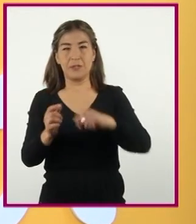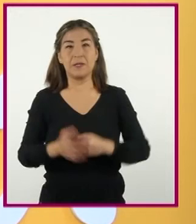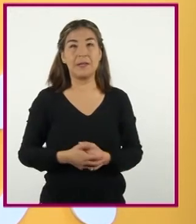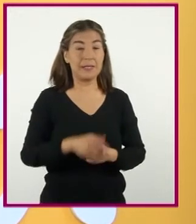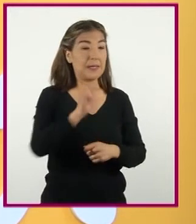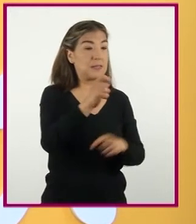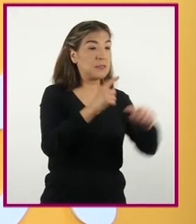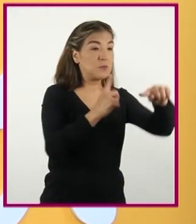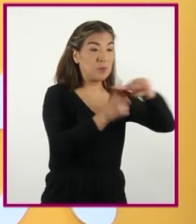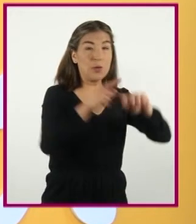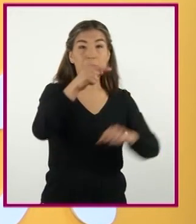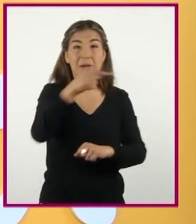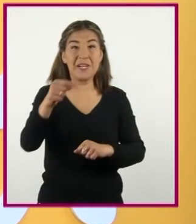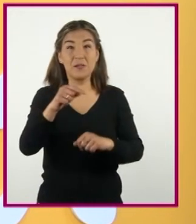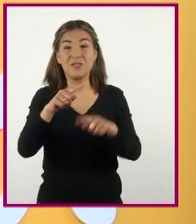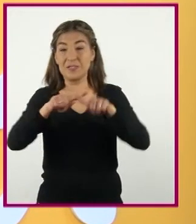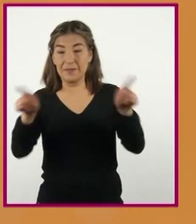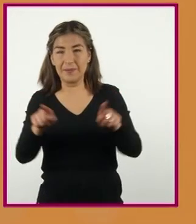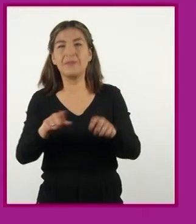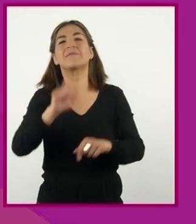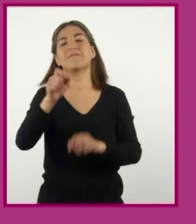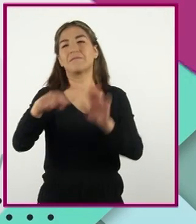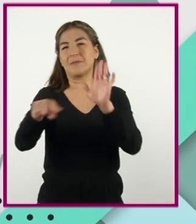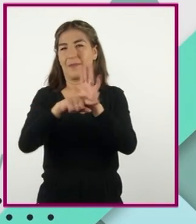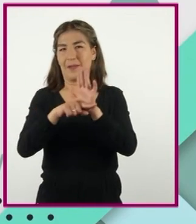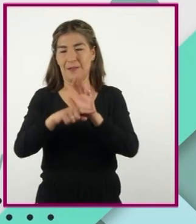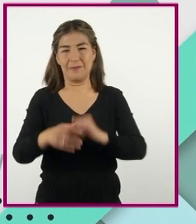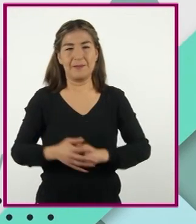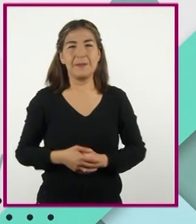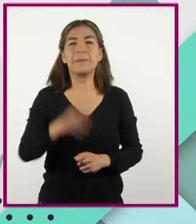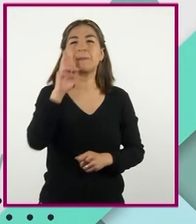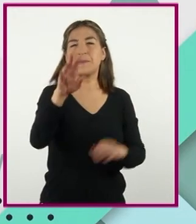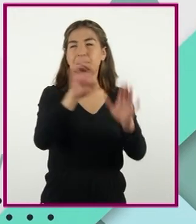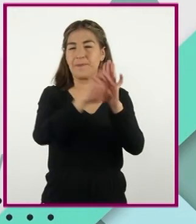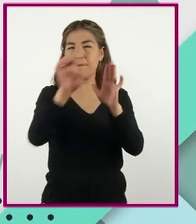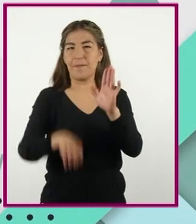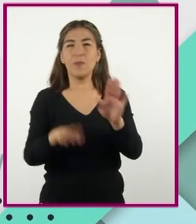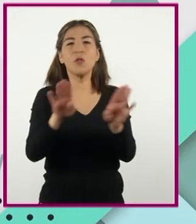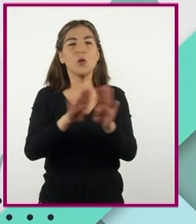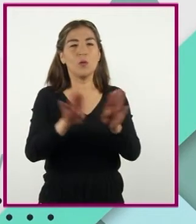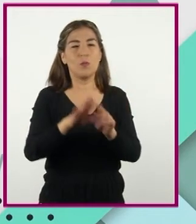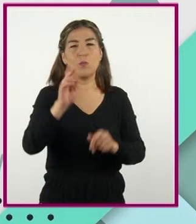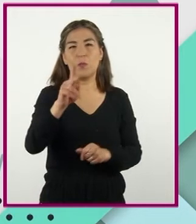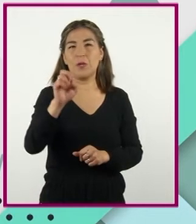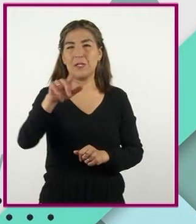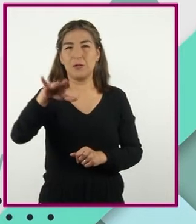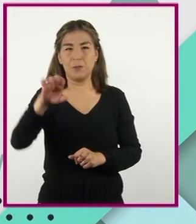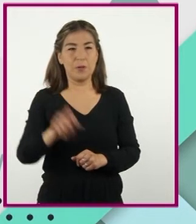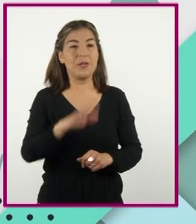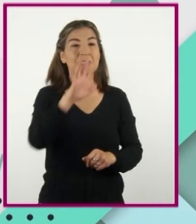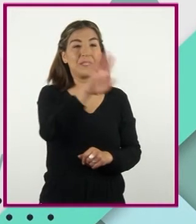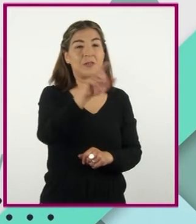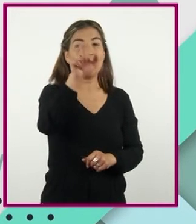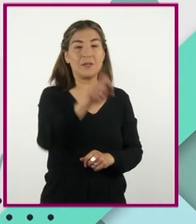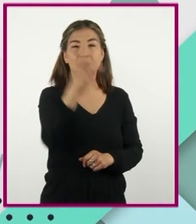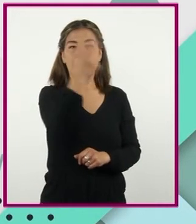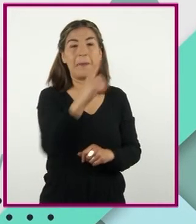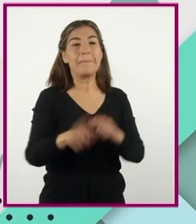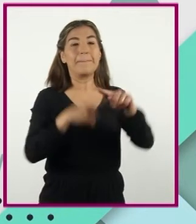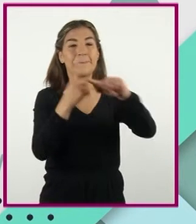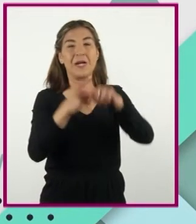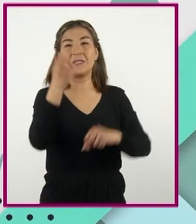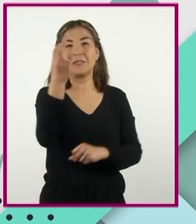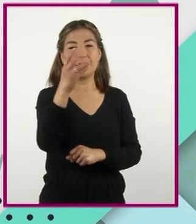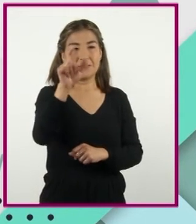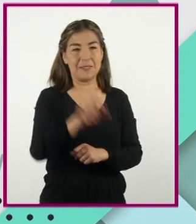Signos diferentes, el resultado es negativo. En el ejemplo de la suma de polinomios, 5x al cuadrado más